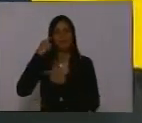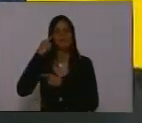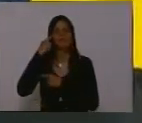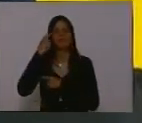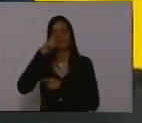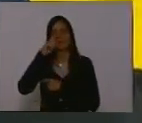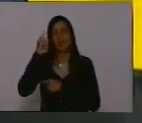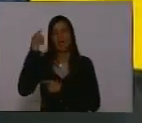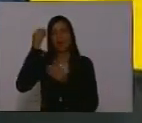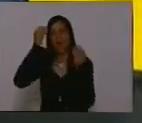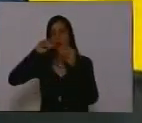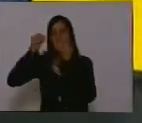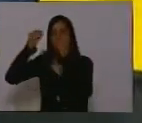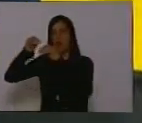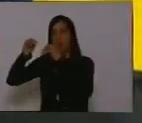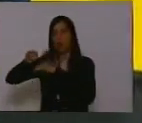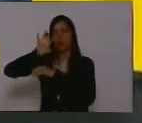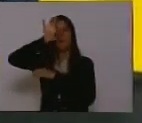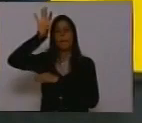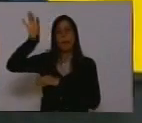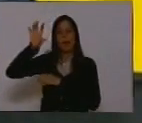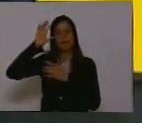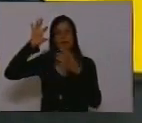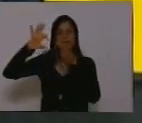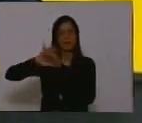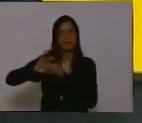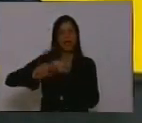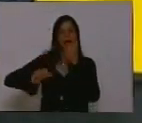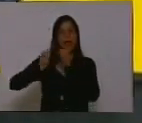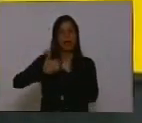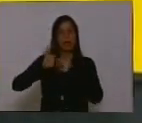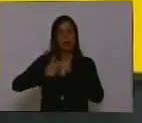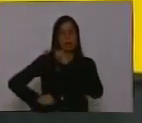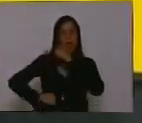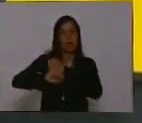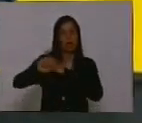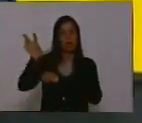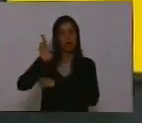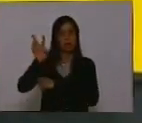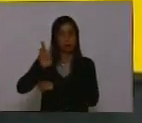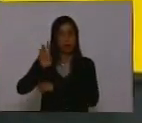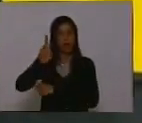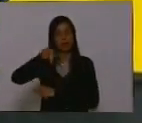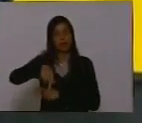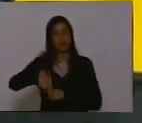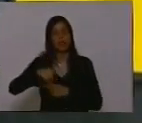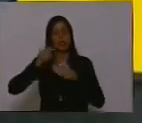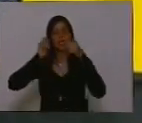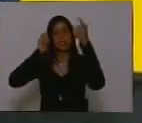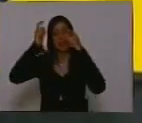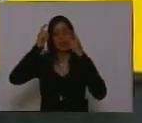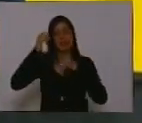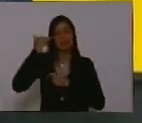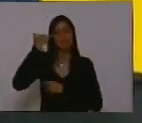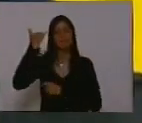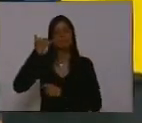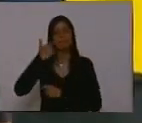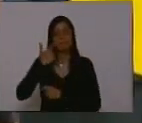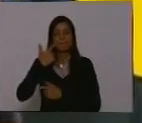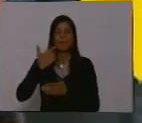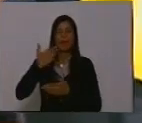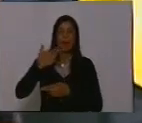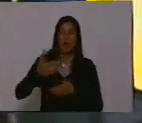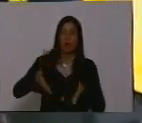200 convenios internacionales para el deporte en Venezuela. Es así también como en Revolución crece la